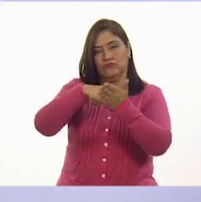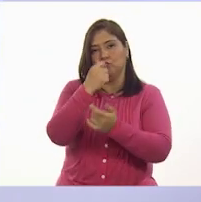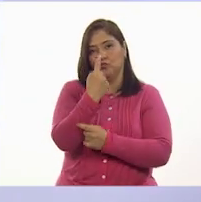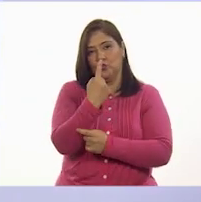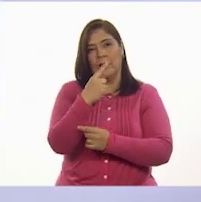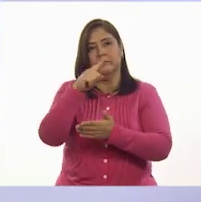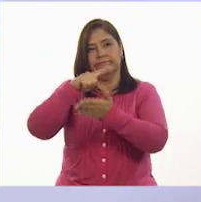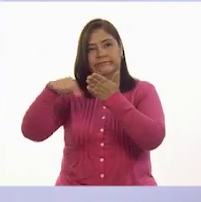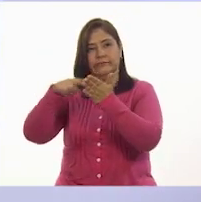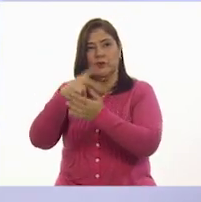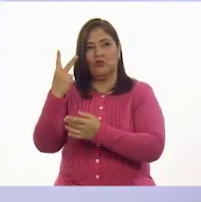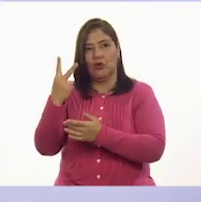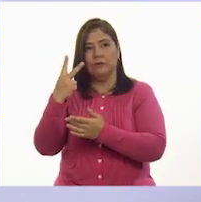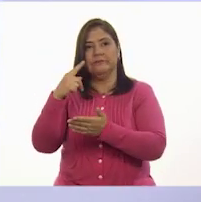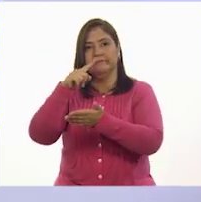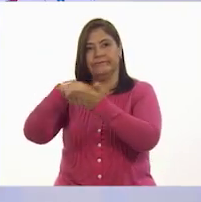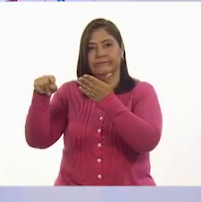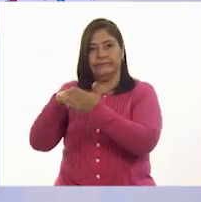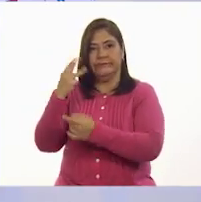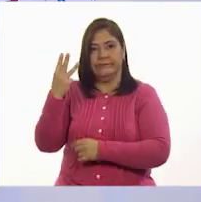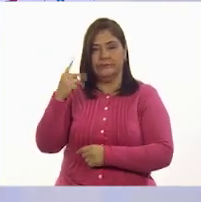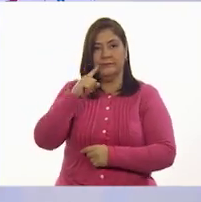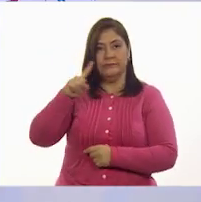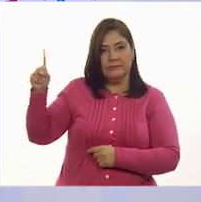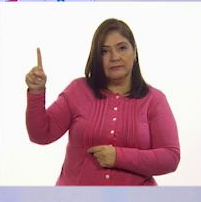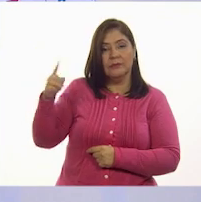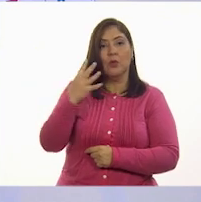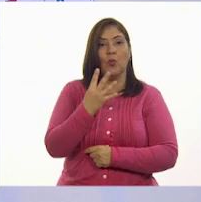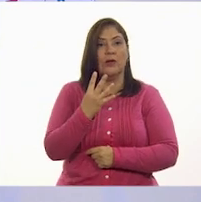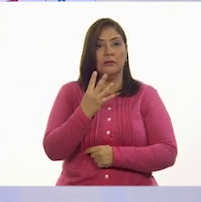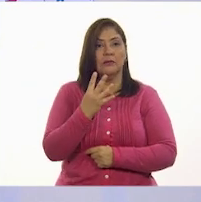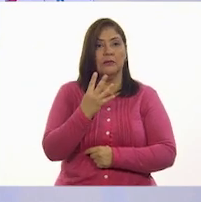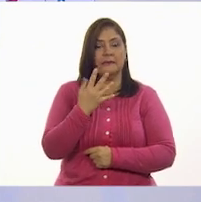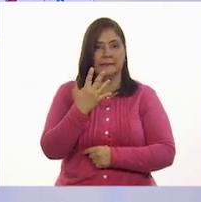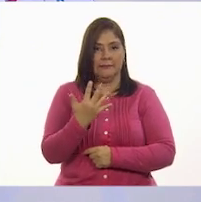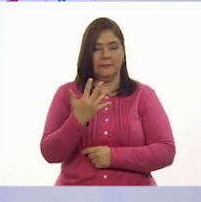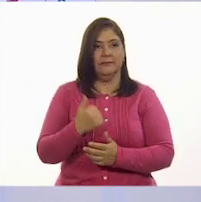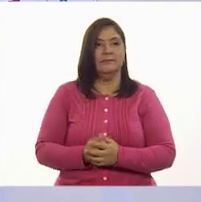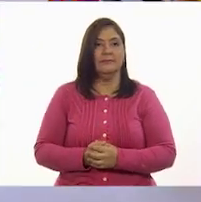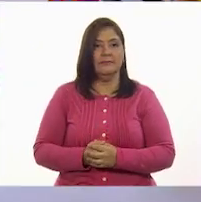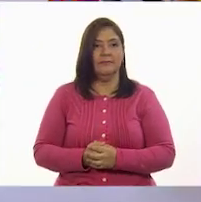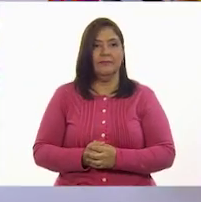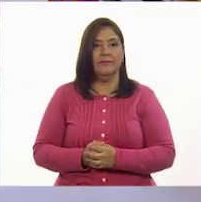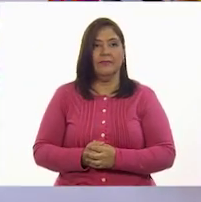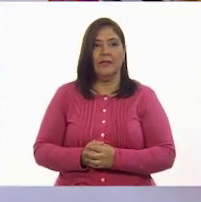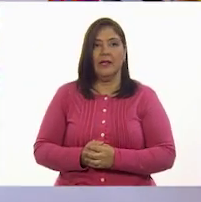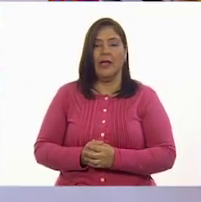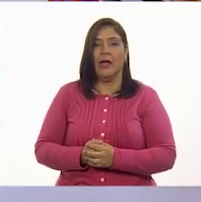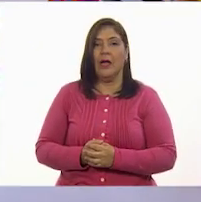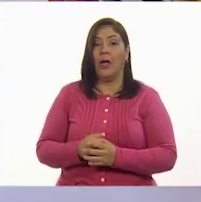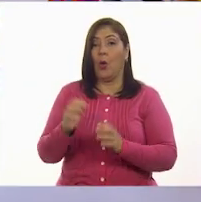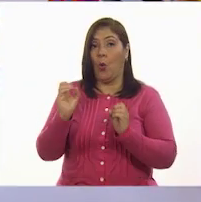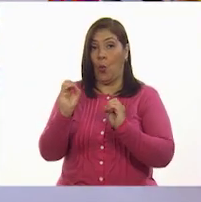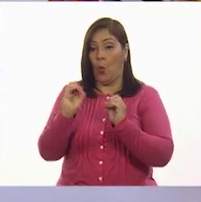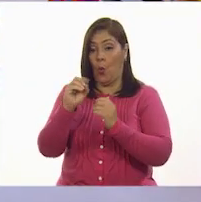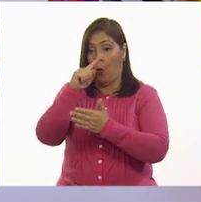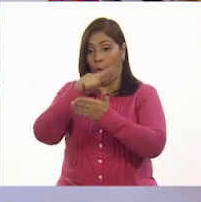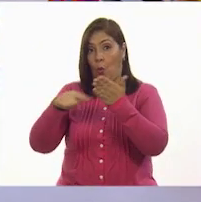2, 3, 4 y 5. Las que no están tachadas